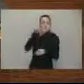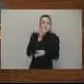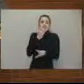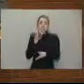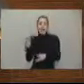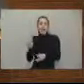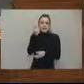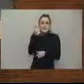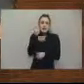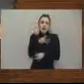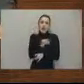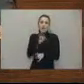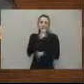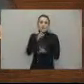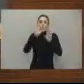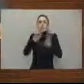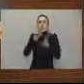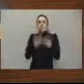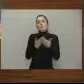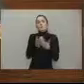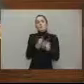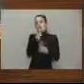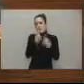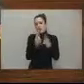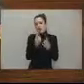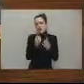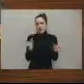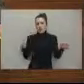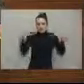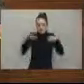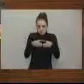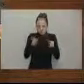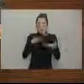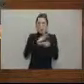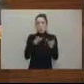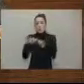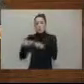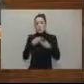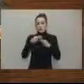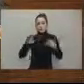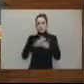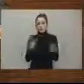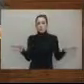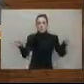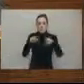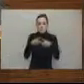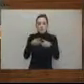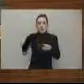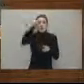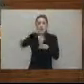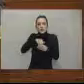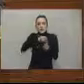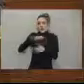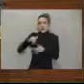cuestión hemos debatido y hemos votado alguna propuesta, incluso alguna propuesta conjunta de todos los grupos que, desgraciadamente, en muchos casos no se ha puesto